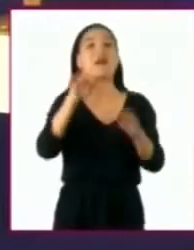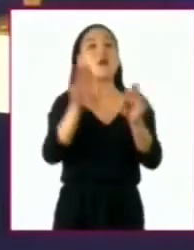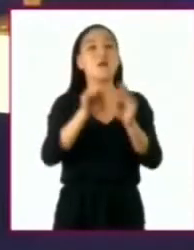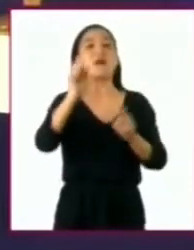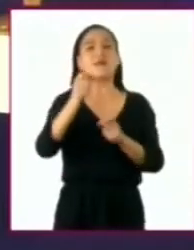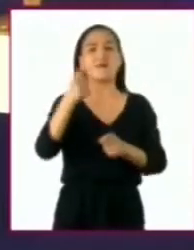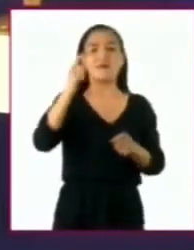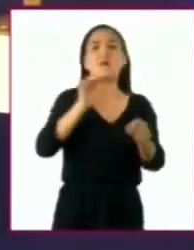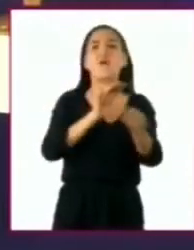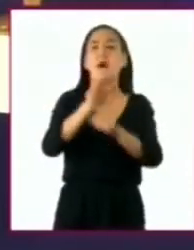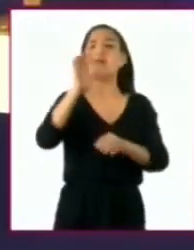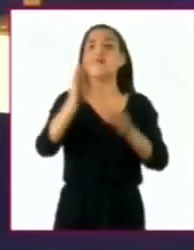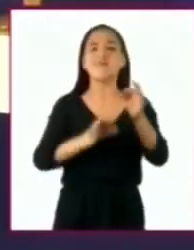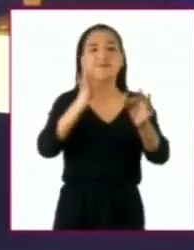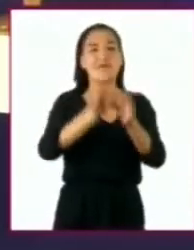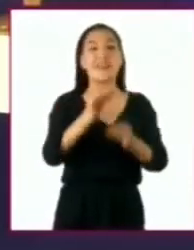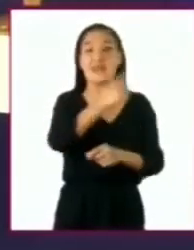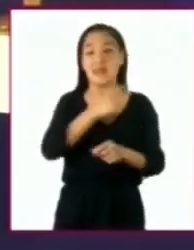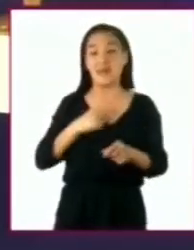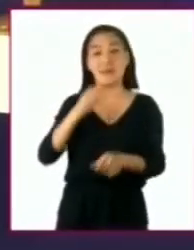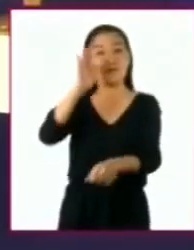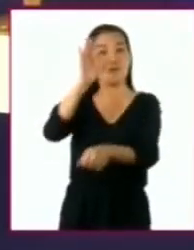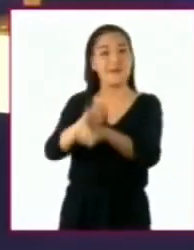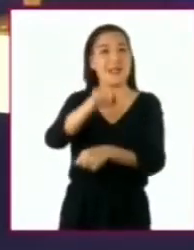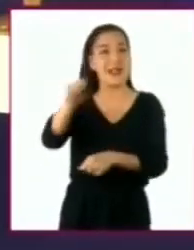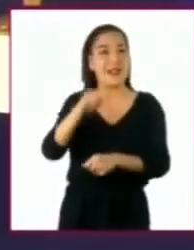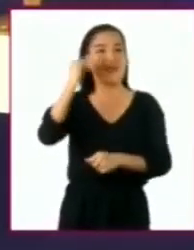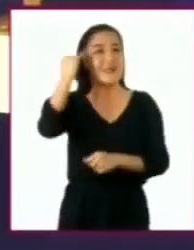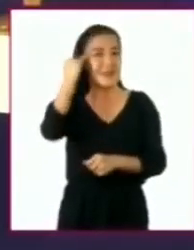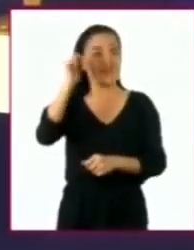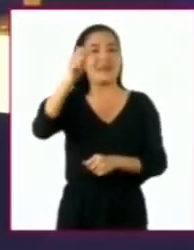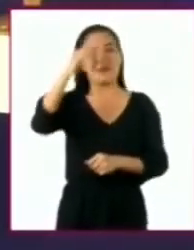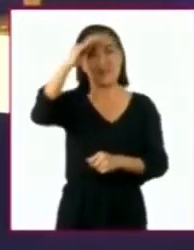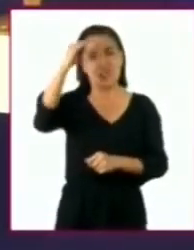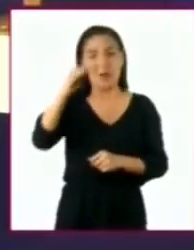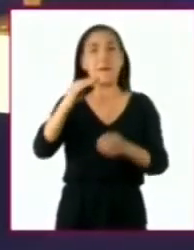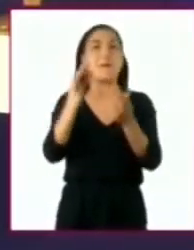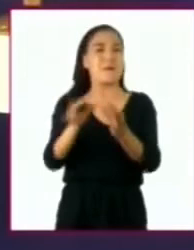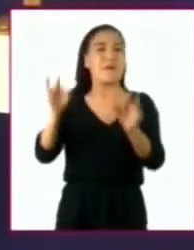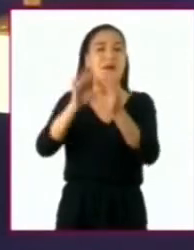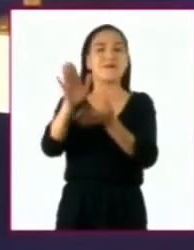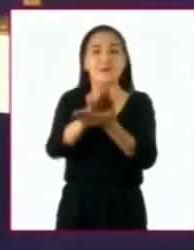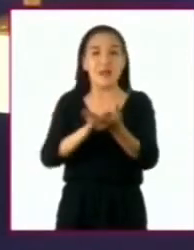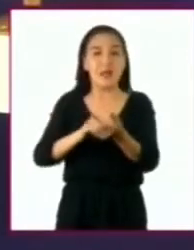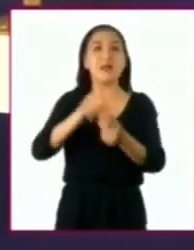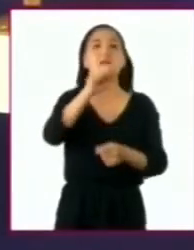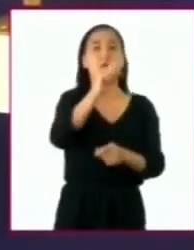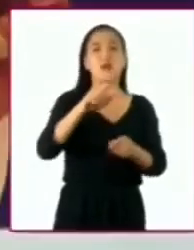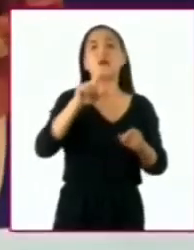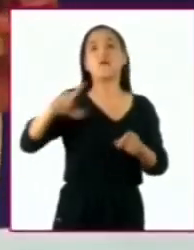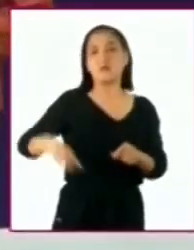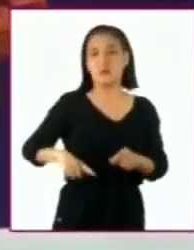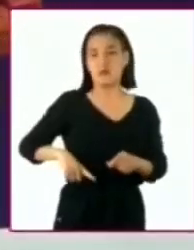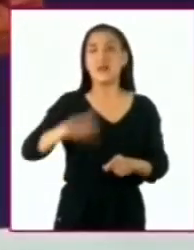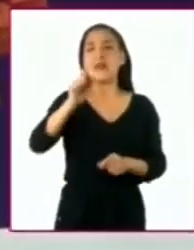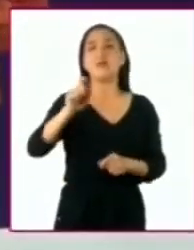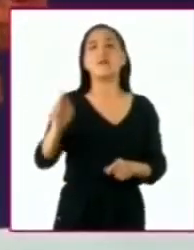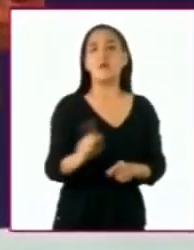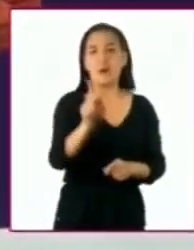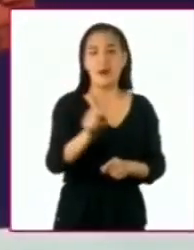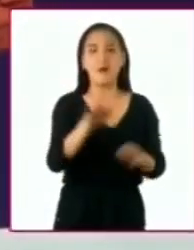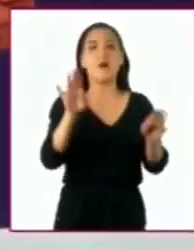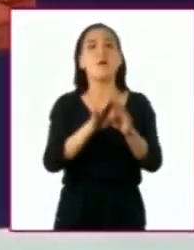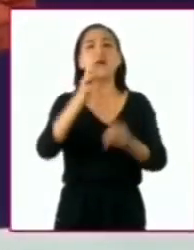era proteger al señorío y evangelizarlo con la indispensable ayuda del gobernador del pueblo. Los encargados